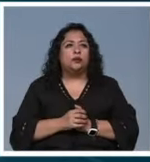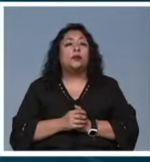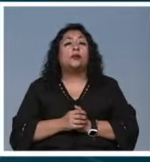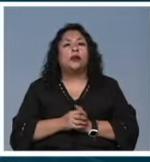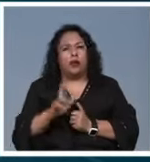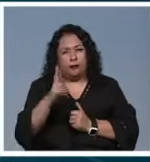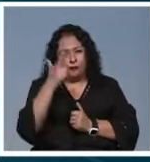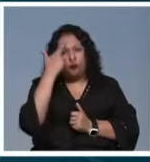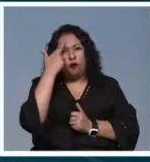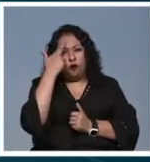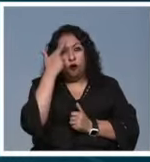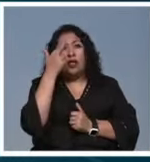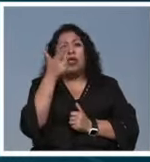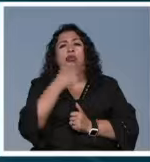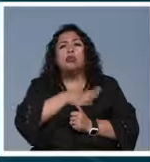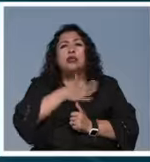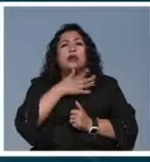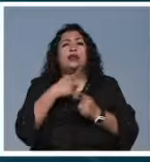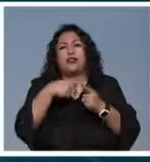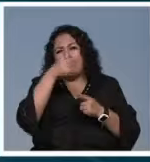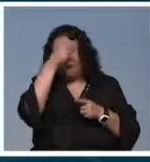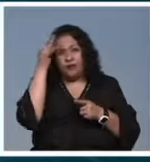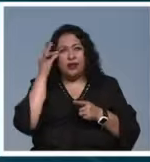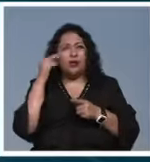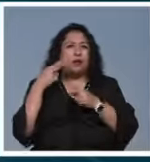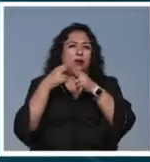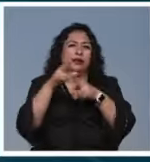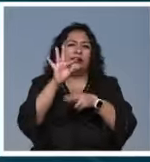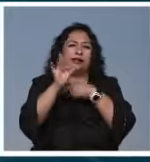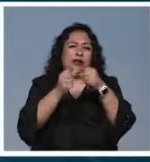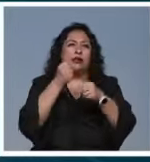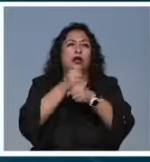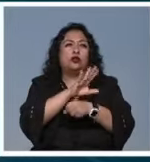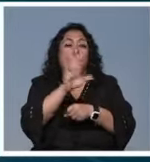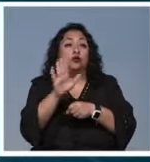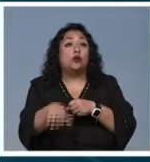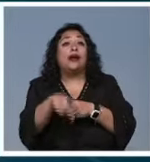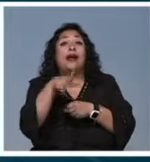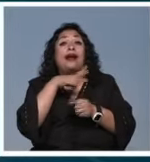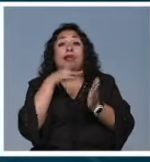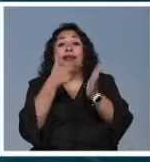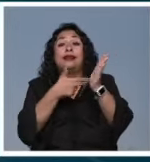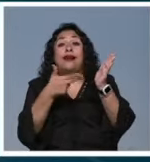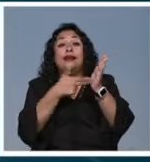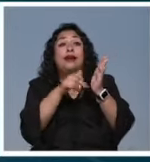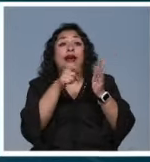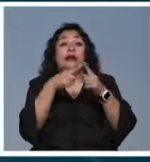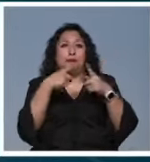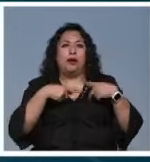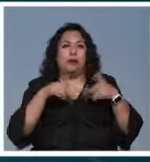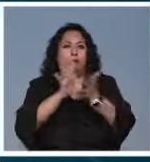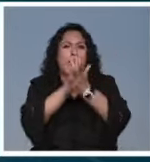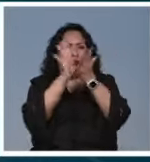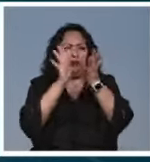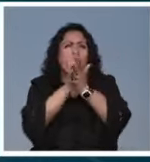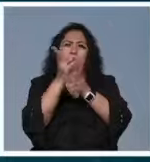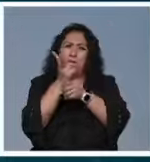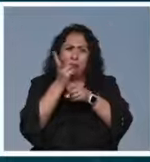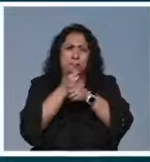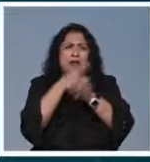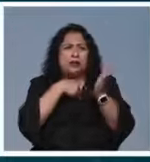Para recordar de una manera lúdica a Frida Kahlo a 70 años de su fallecimiento, se realizó un taller en donde a los participantes se les invitó a